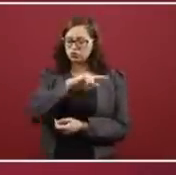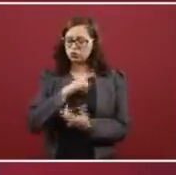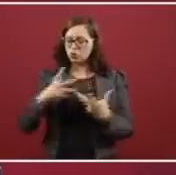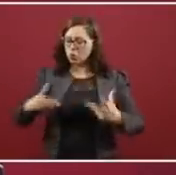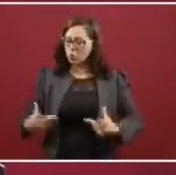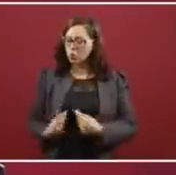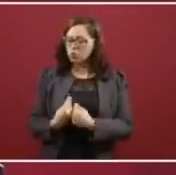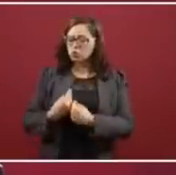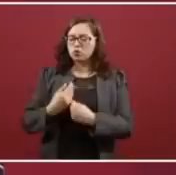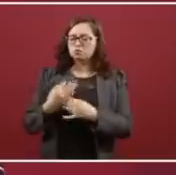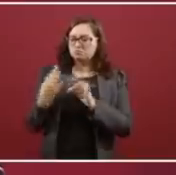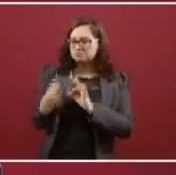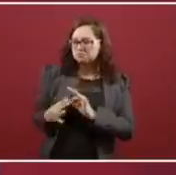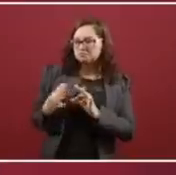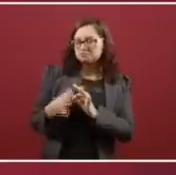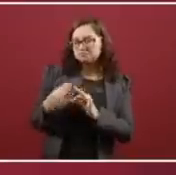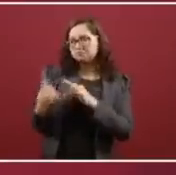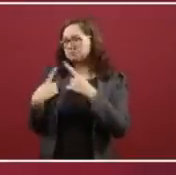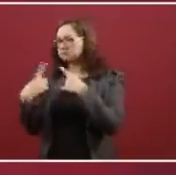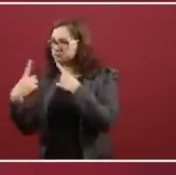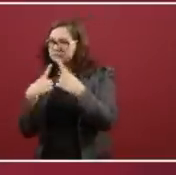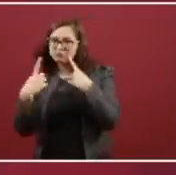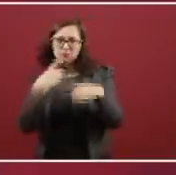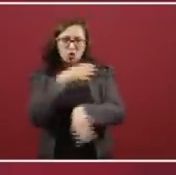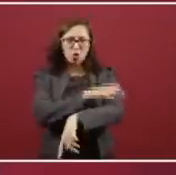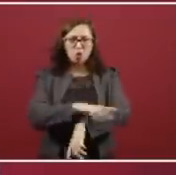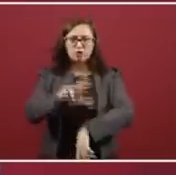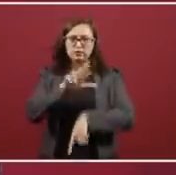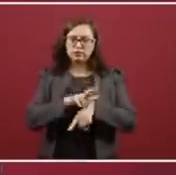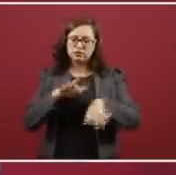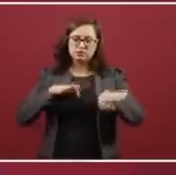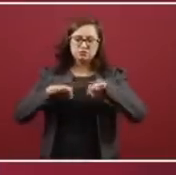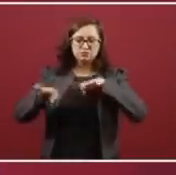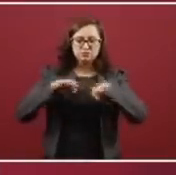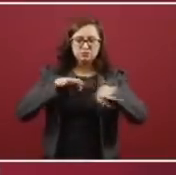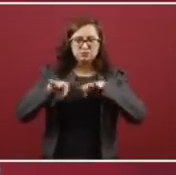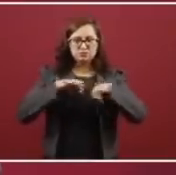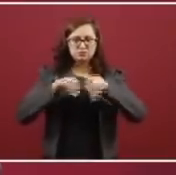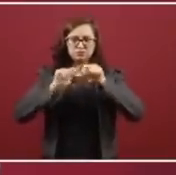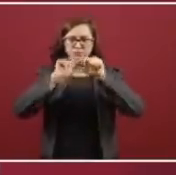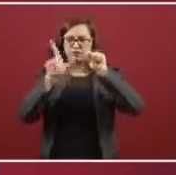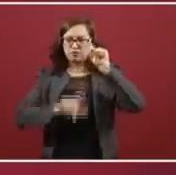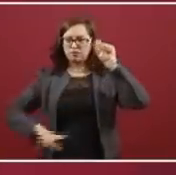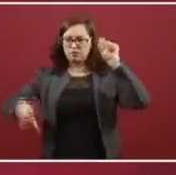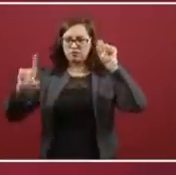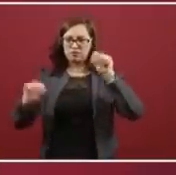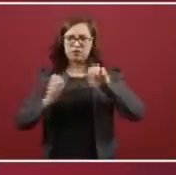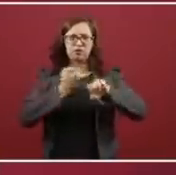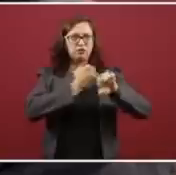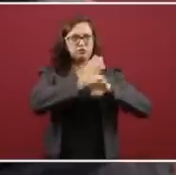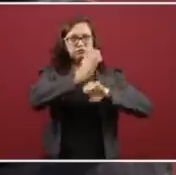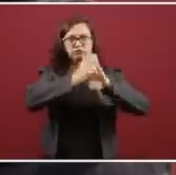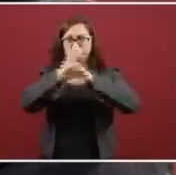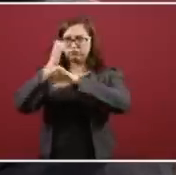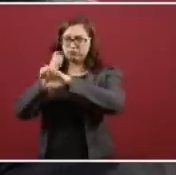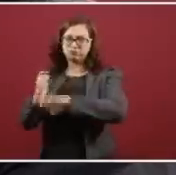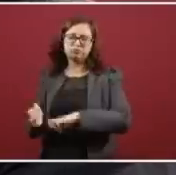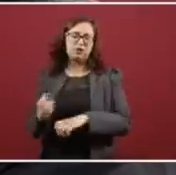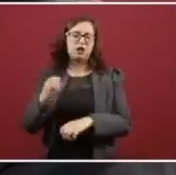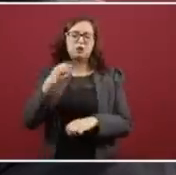coordinada con los gobiernos locales sean